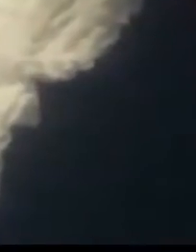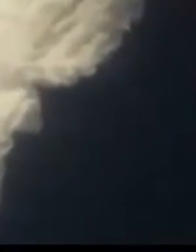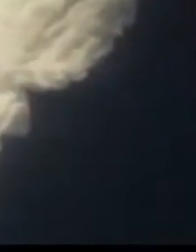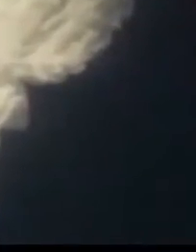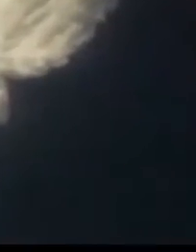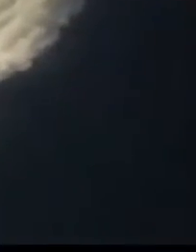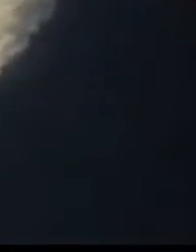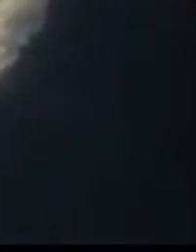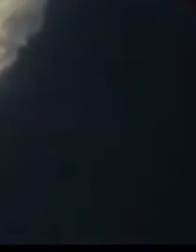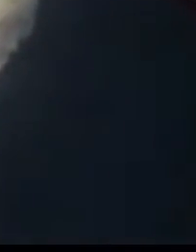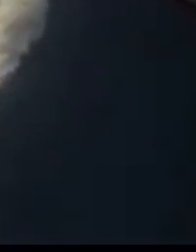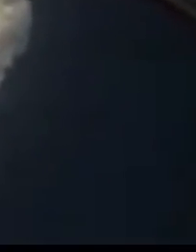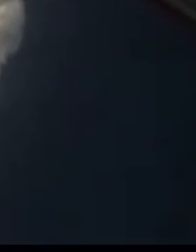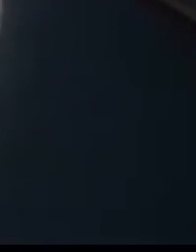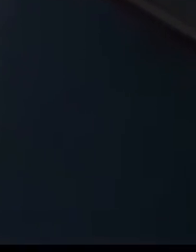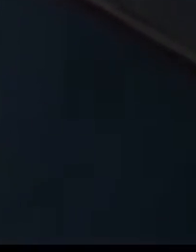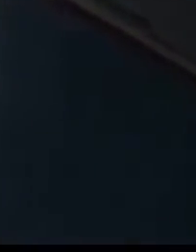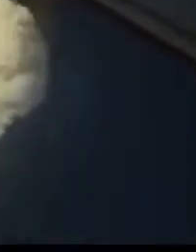apreciar.